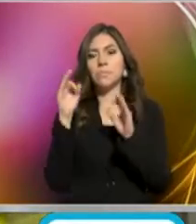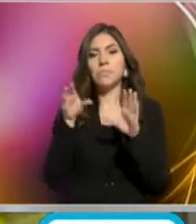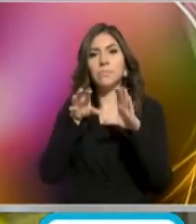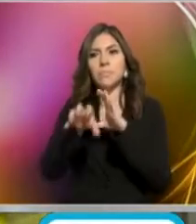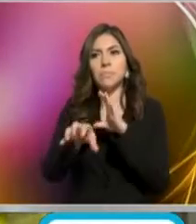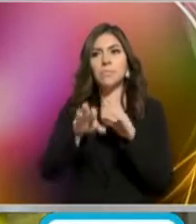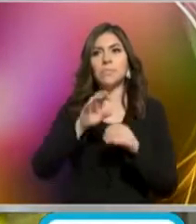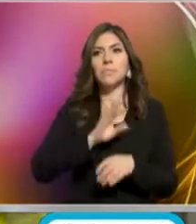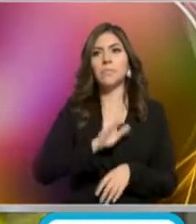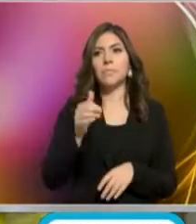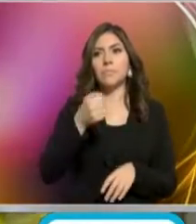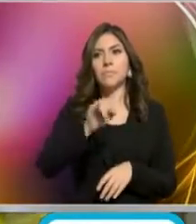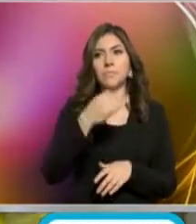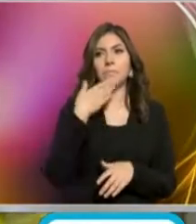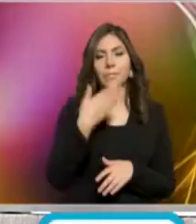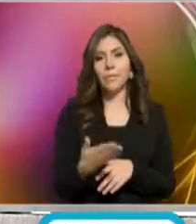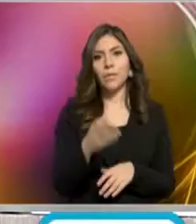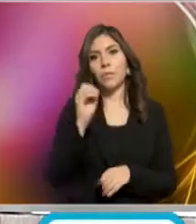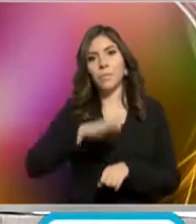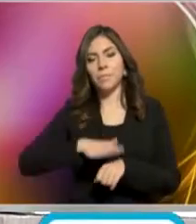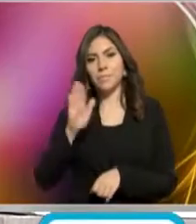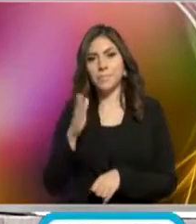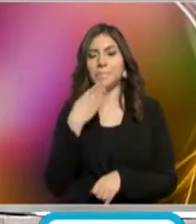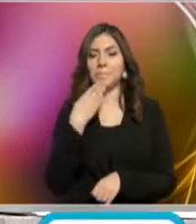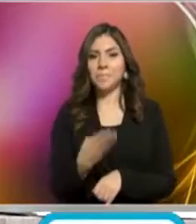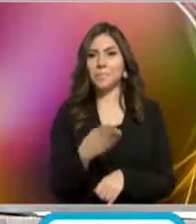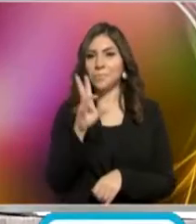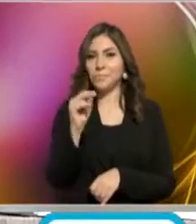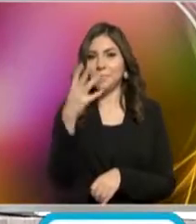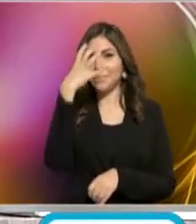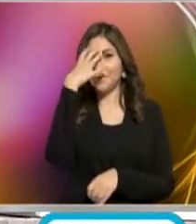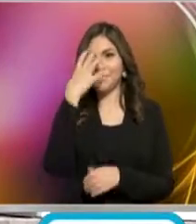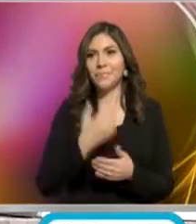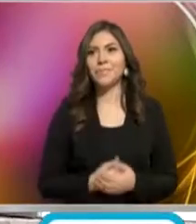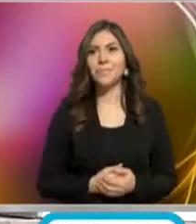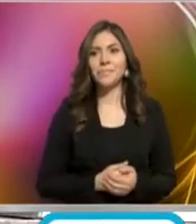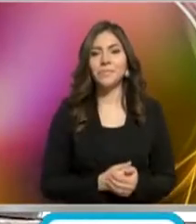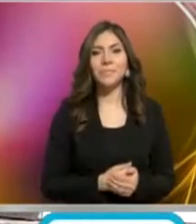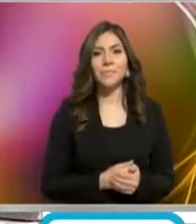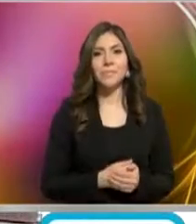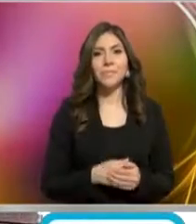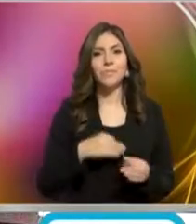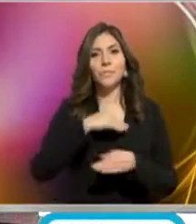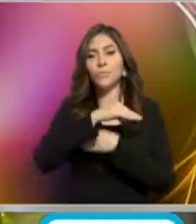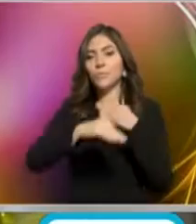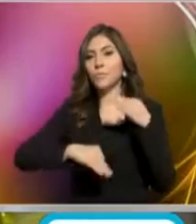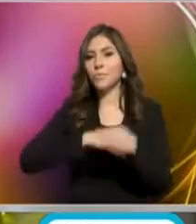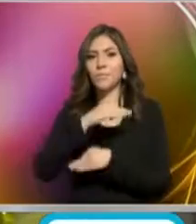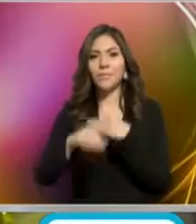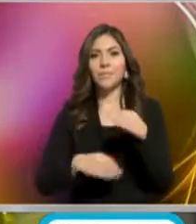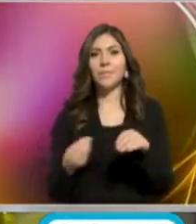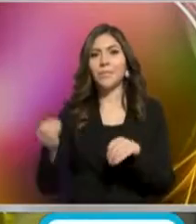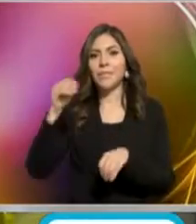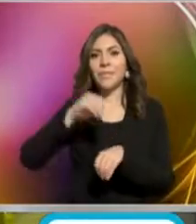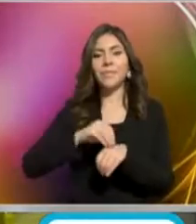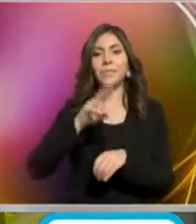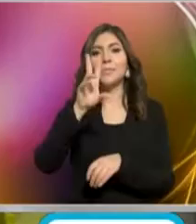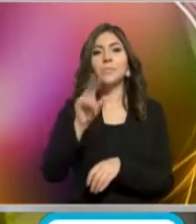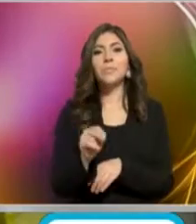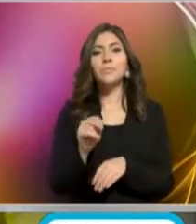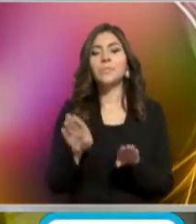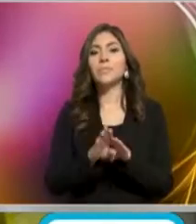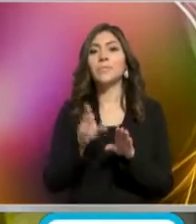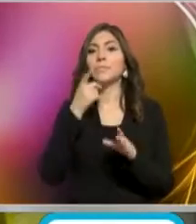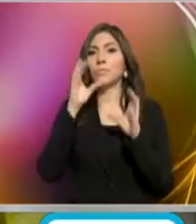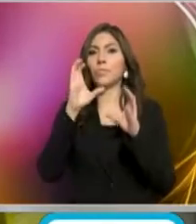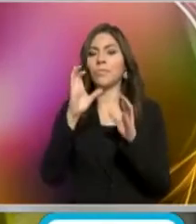exacto. ¿Así, chef, o más? Échale. Vamos. Sin pena. no, sí, ahí sí. Todo. No hay que Todo, tenerle el Aguas ingrediente. con los